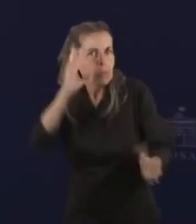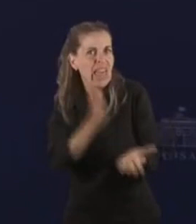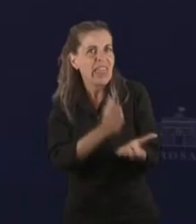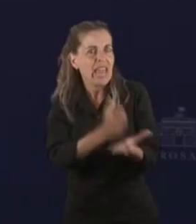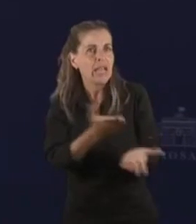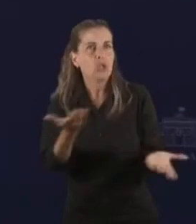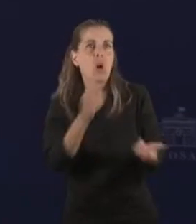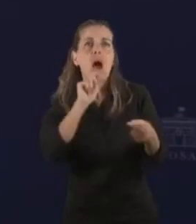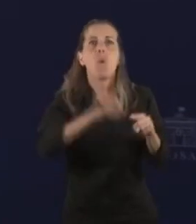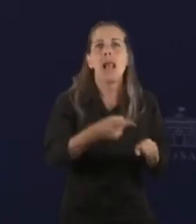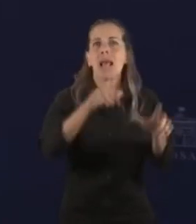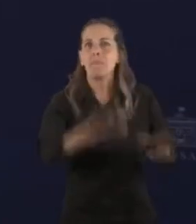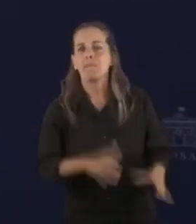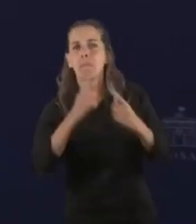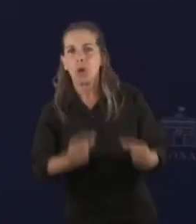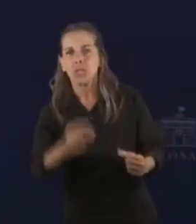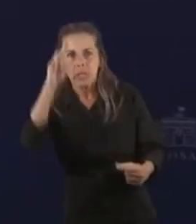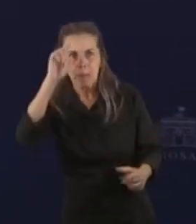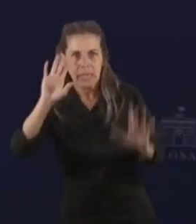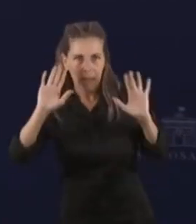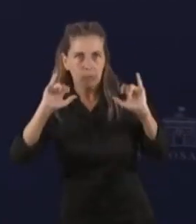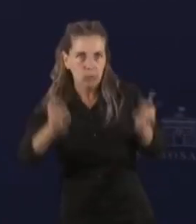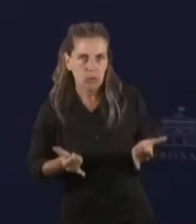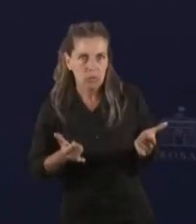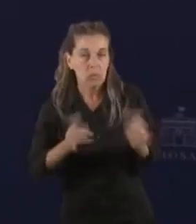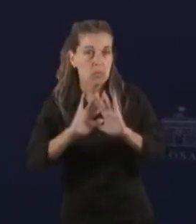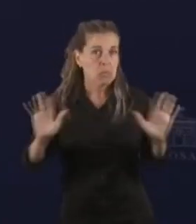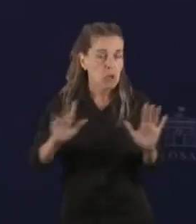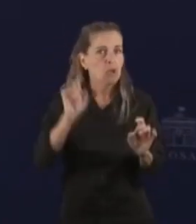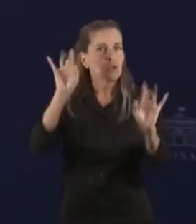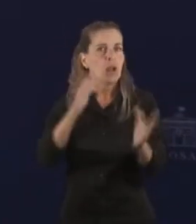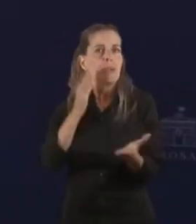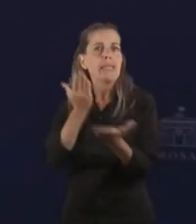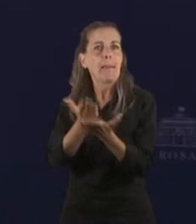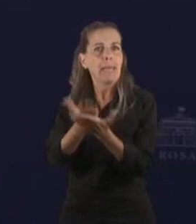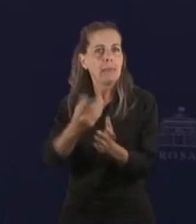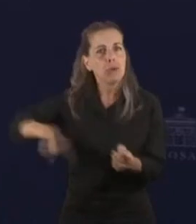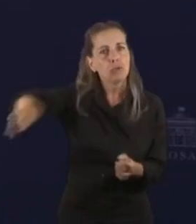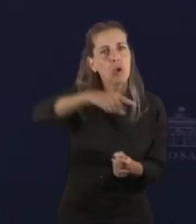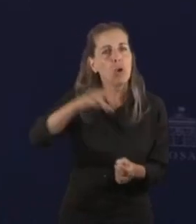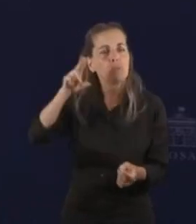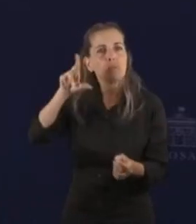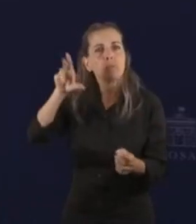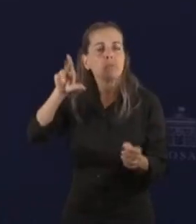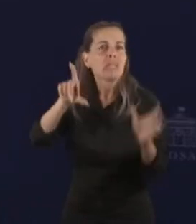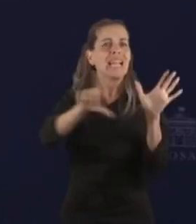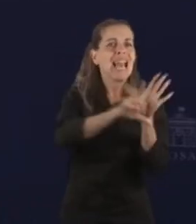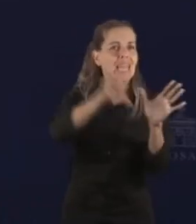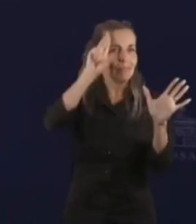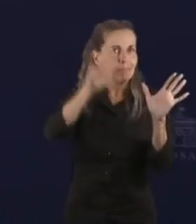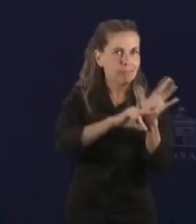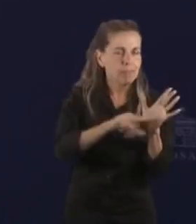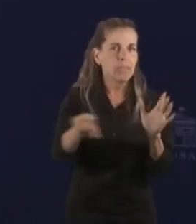a protesta ni a nada simplemente hemos pedido o apelado a que se cumpla con la ley a que no haya